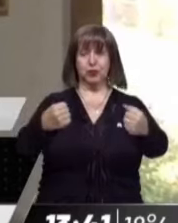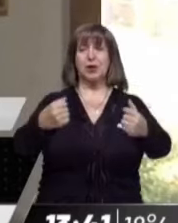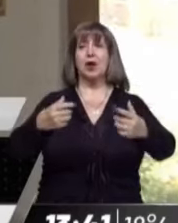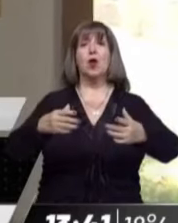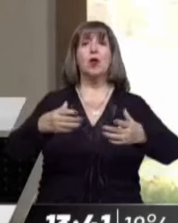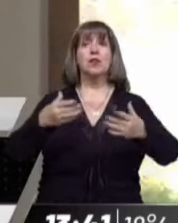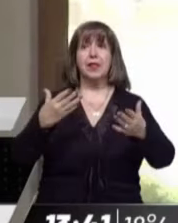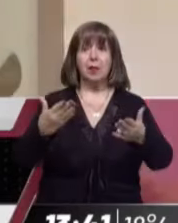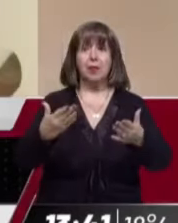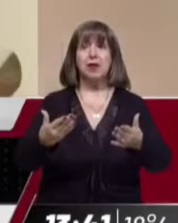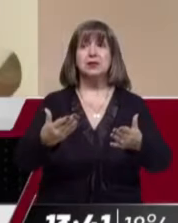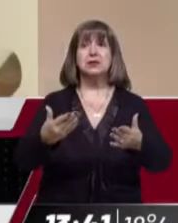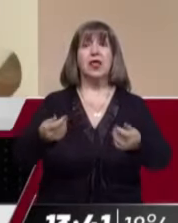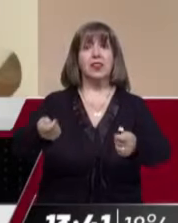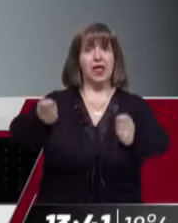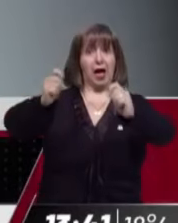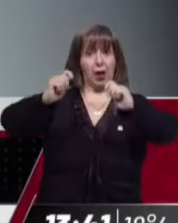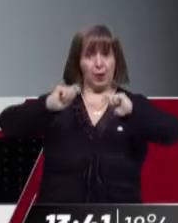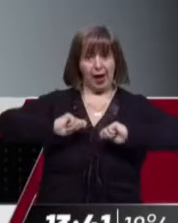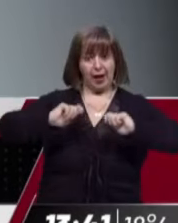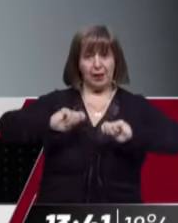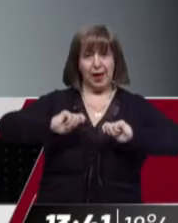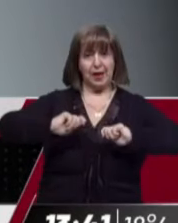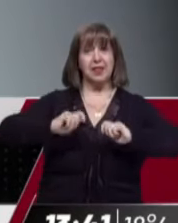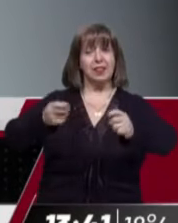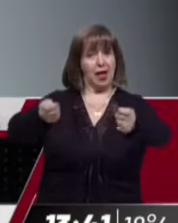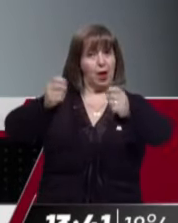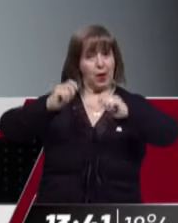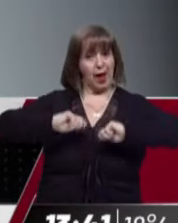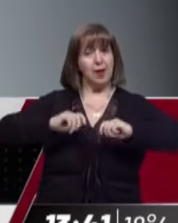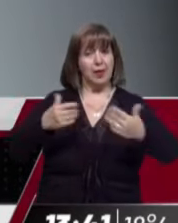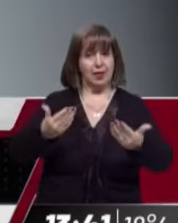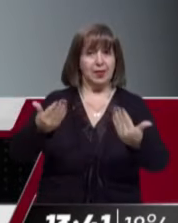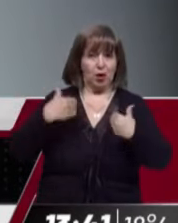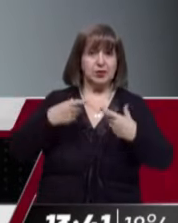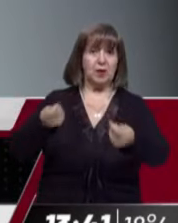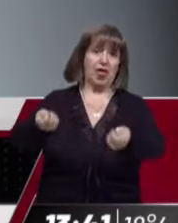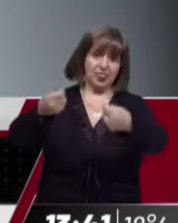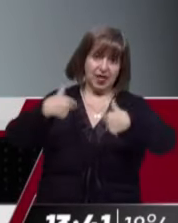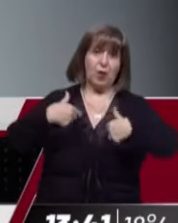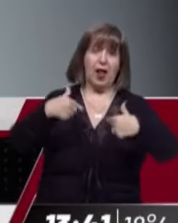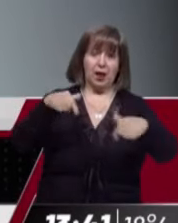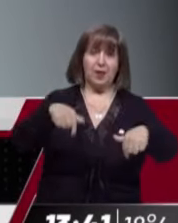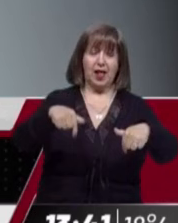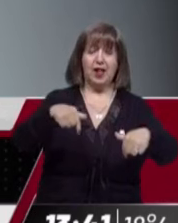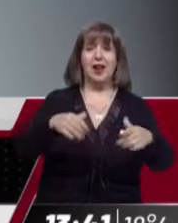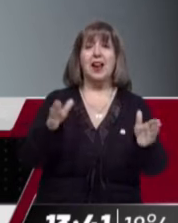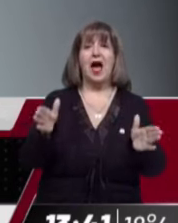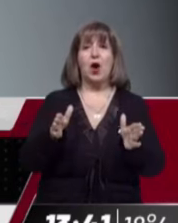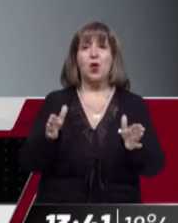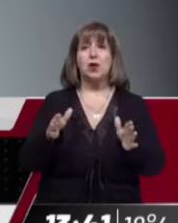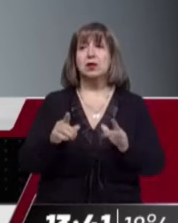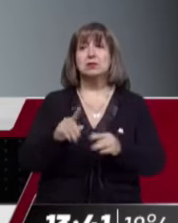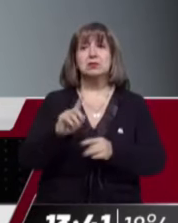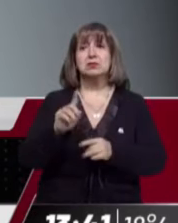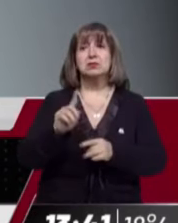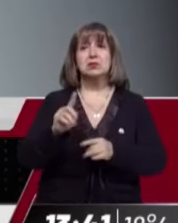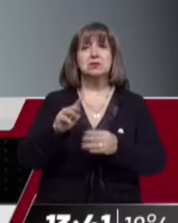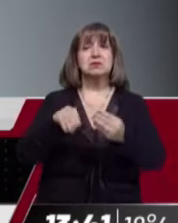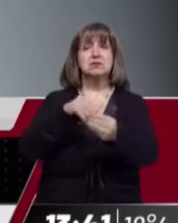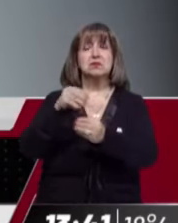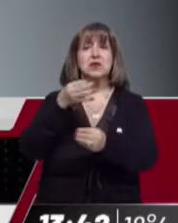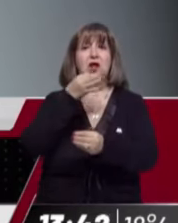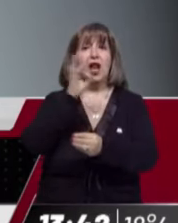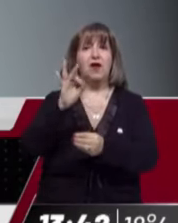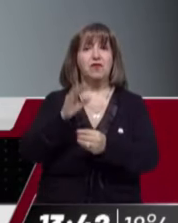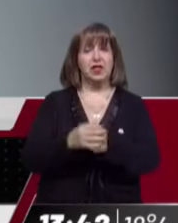muy pocas mamá y con orgullo devuelven la cuna pero las venden como vos decís y